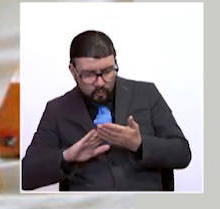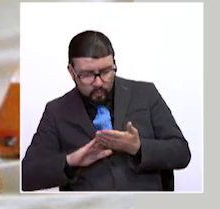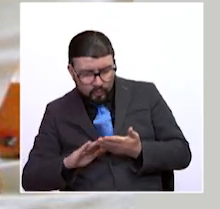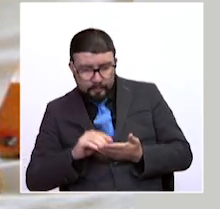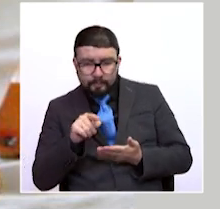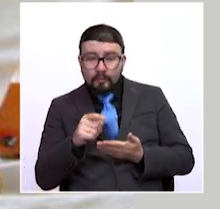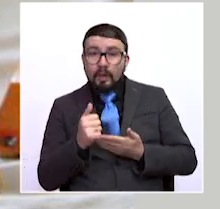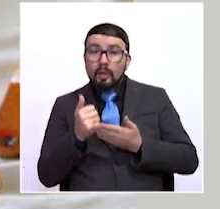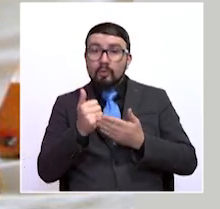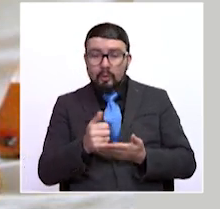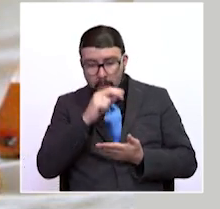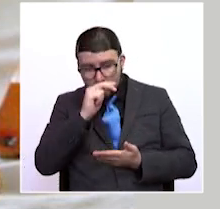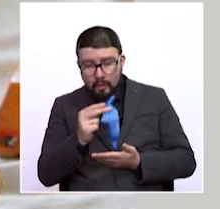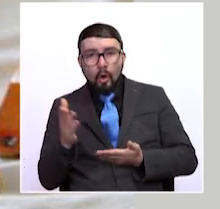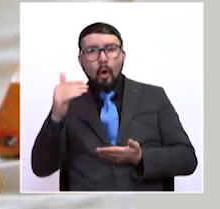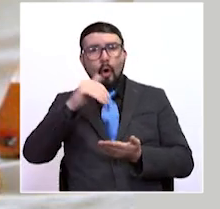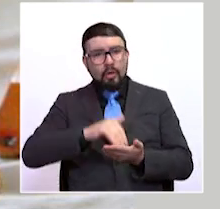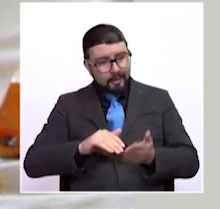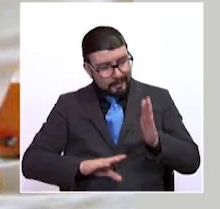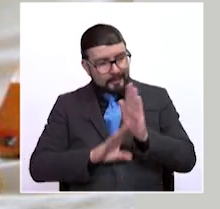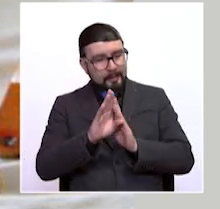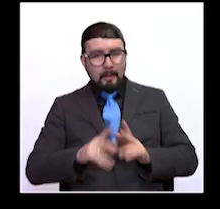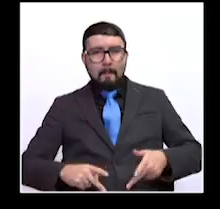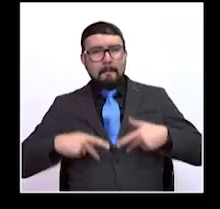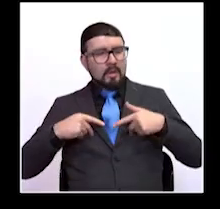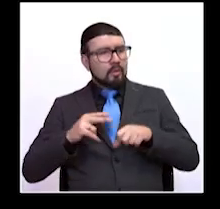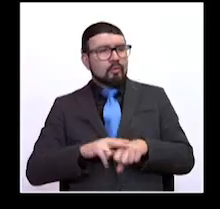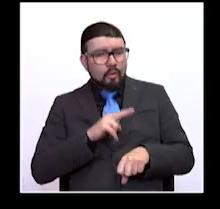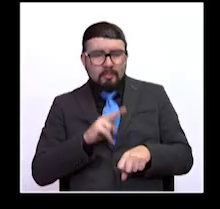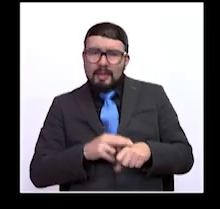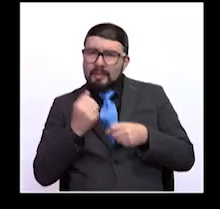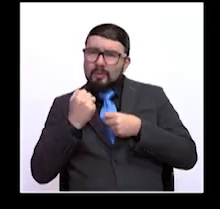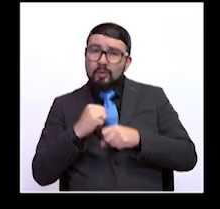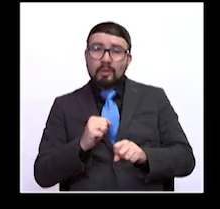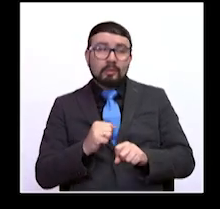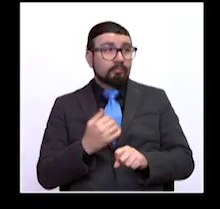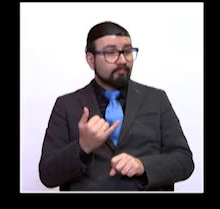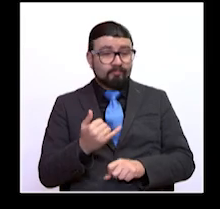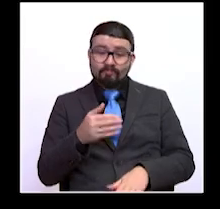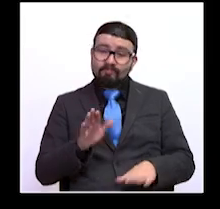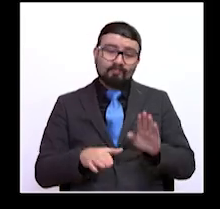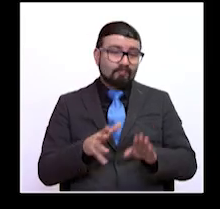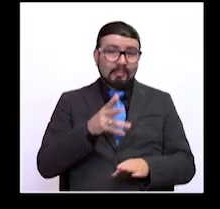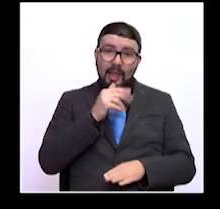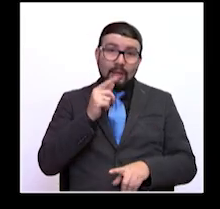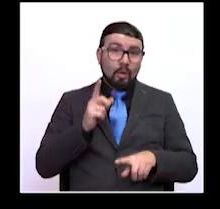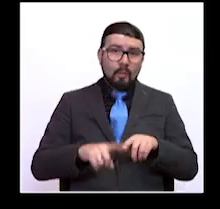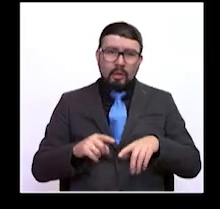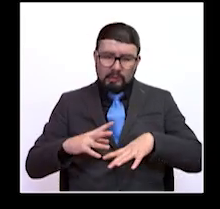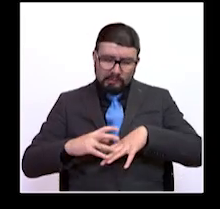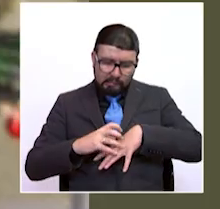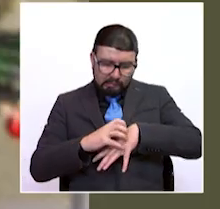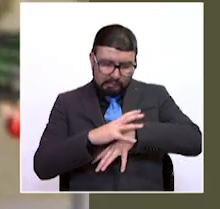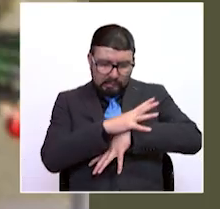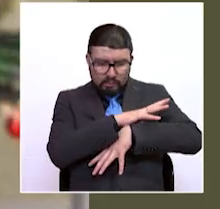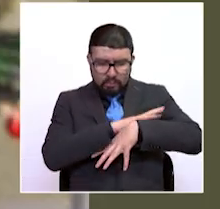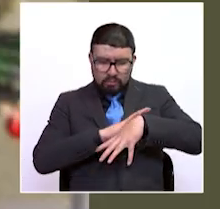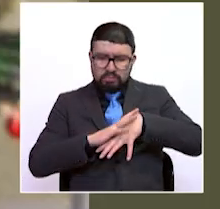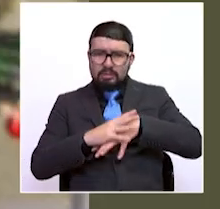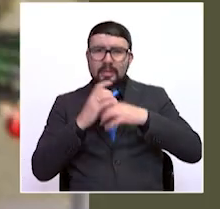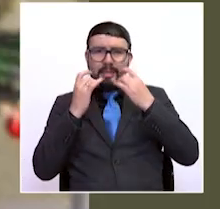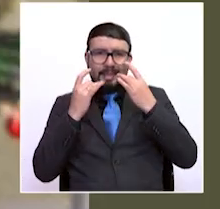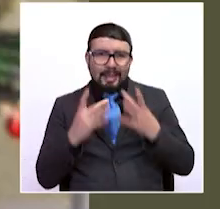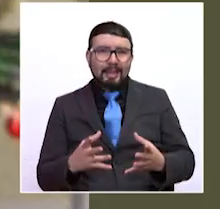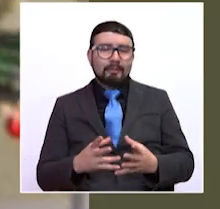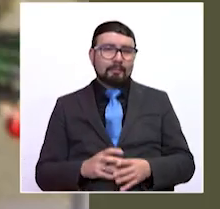niño otra vez a que pueda llevar una vida normal, muchas veces se imposibilita porque el daño de los tejidos fue muy severo. Y eso quiero que quede